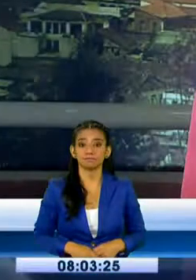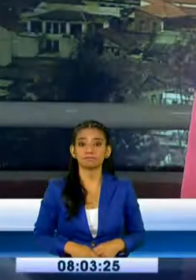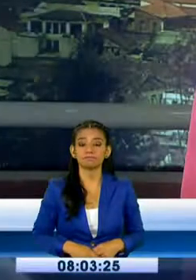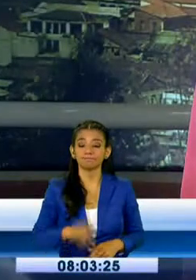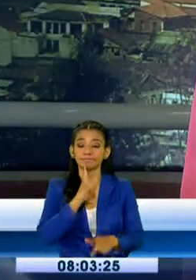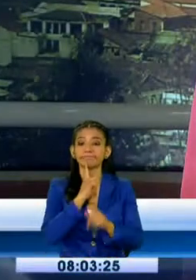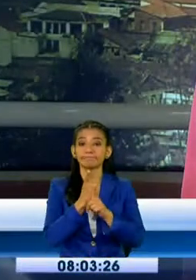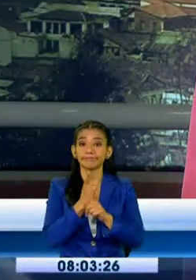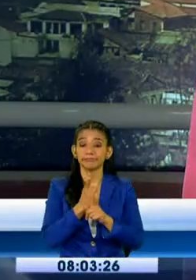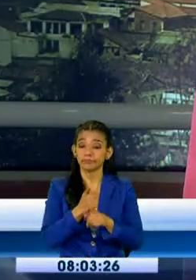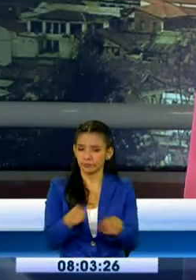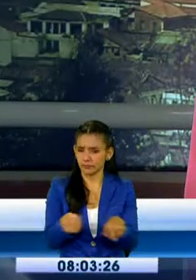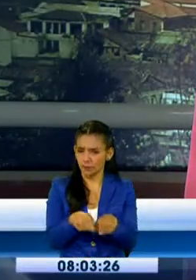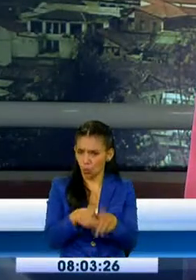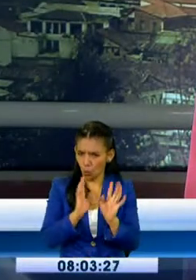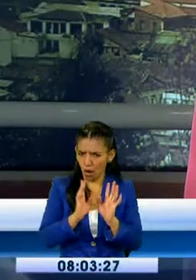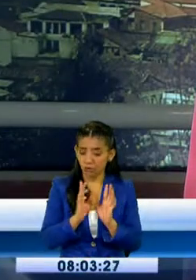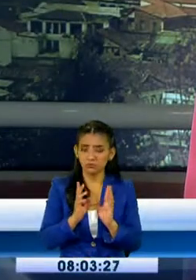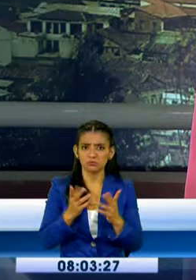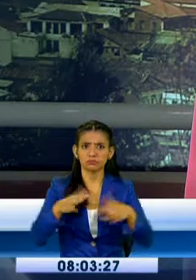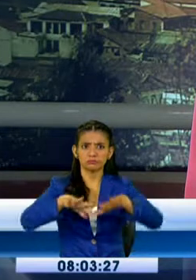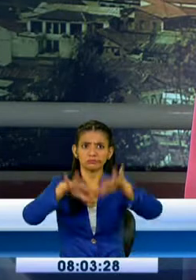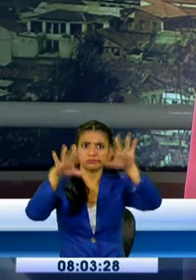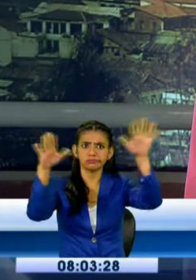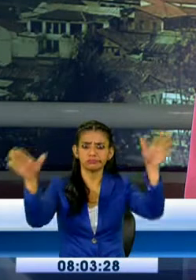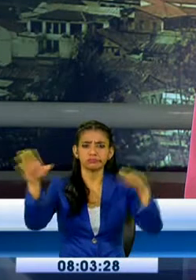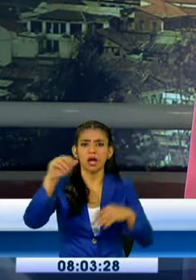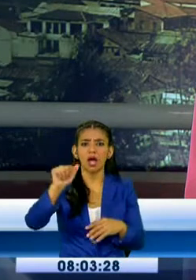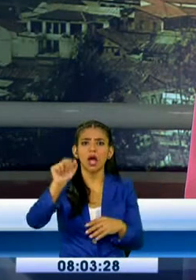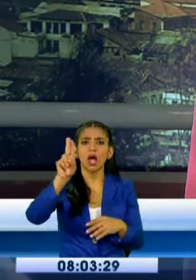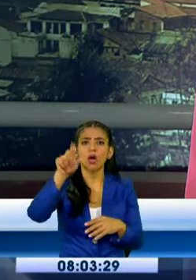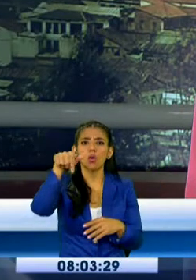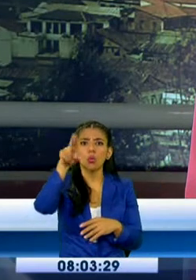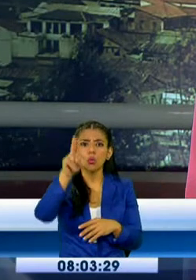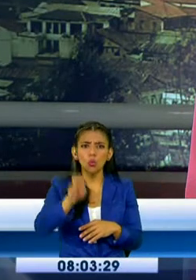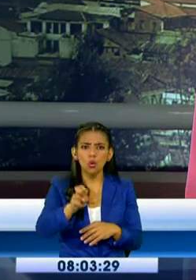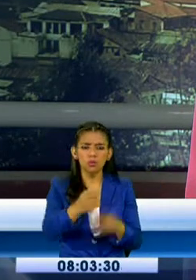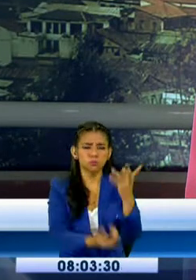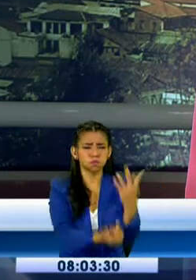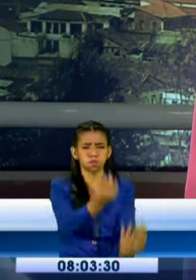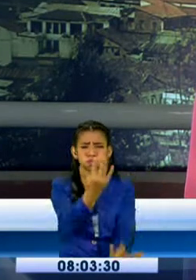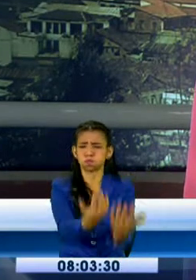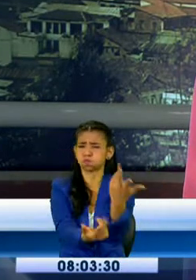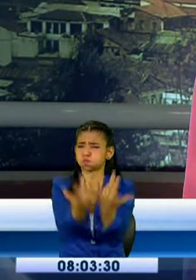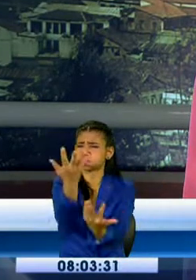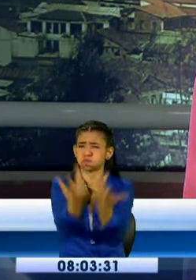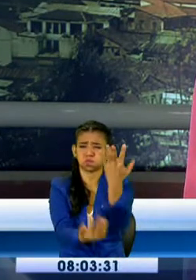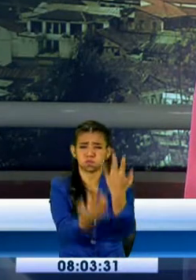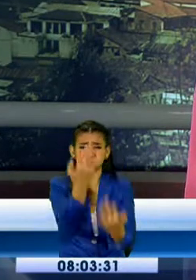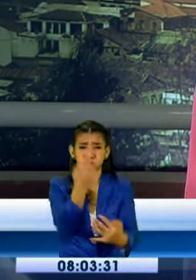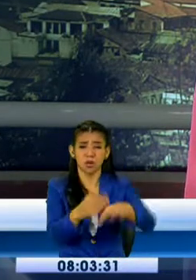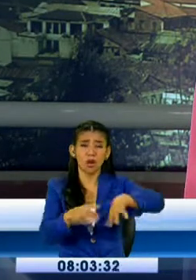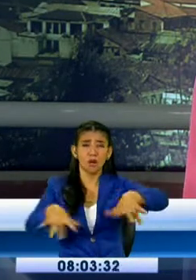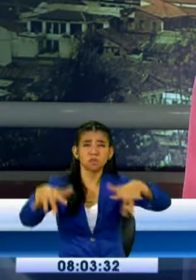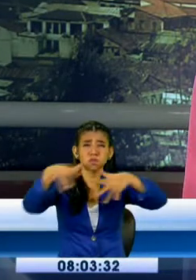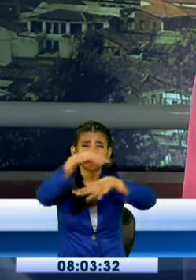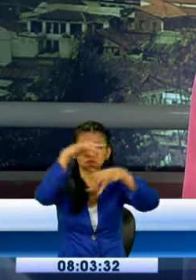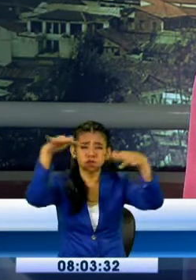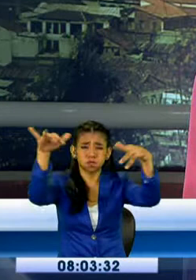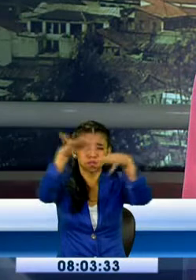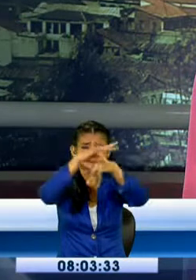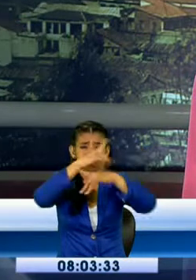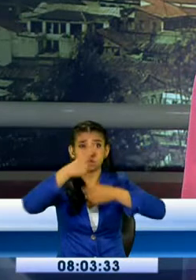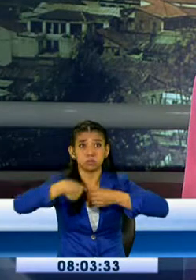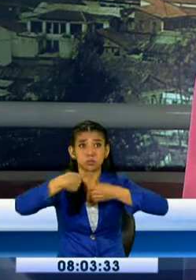Efectivamente, amigos televidentes, como se indicó, en el Cerro del Auqui se inició un incendio de grandes proporciones, lo que ocasionó que una nube de humo cubriera el